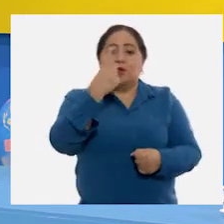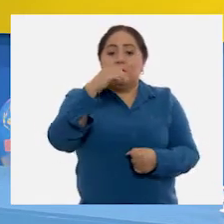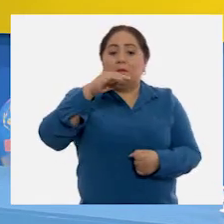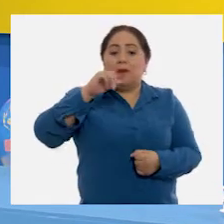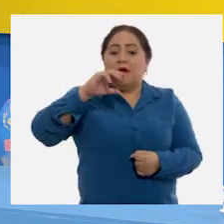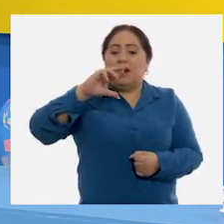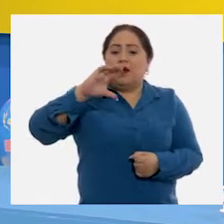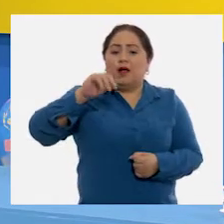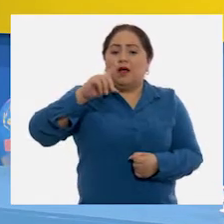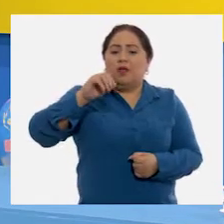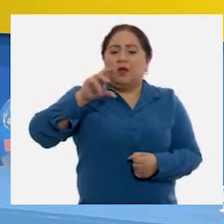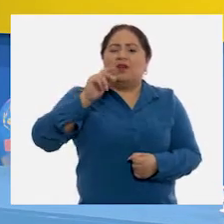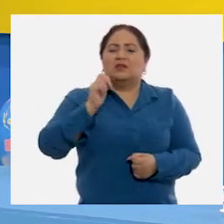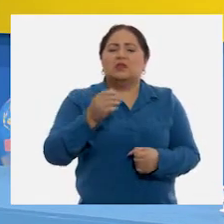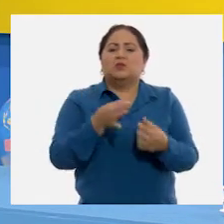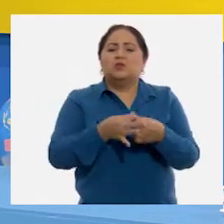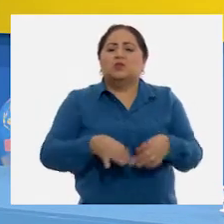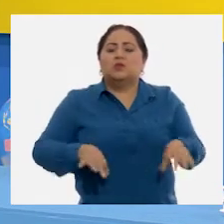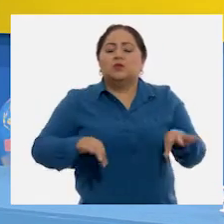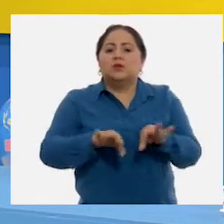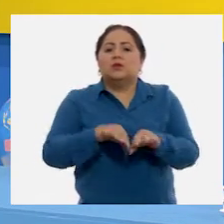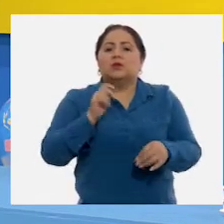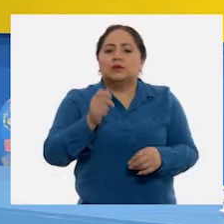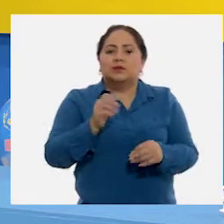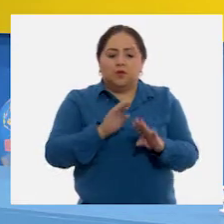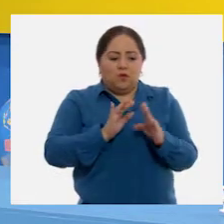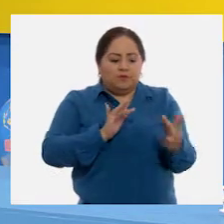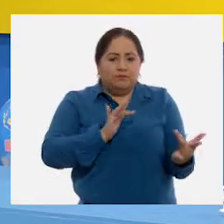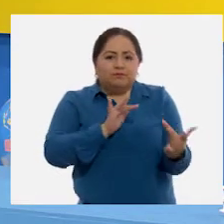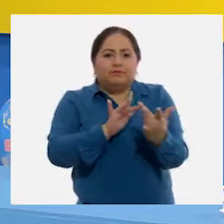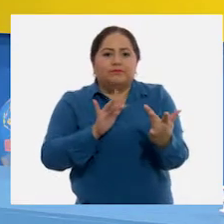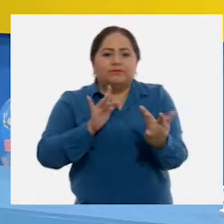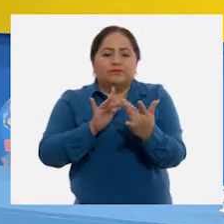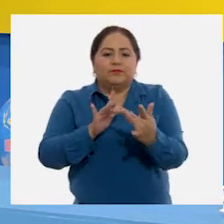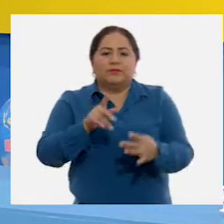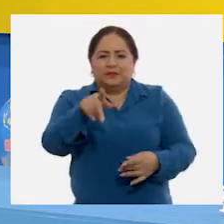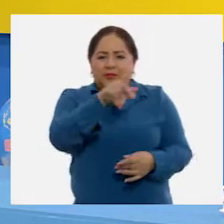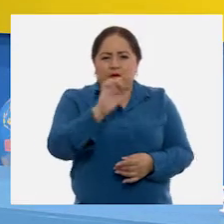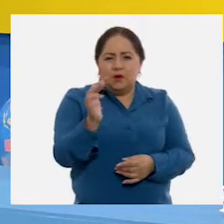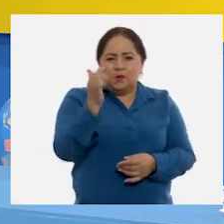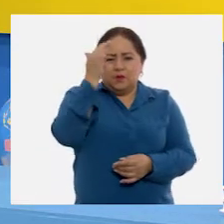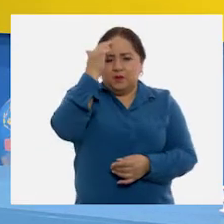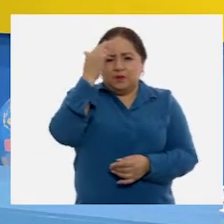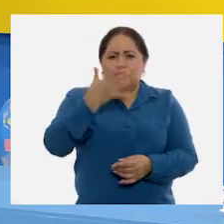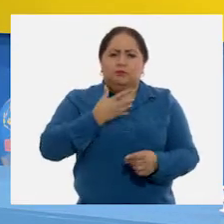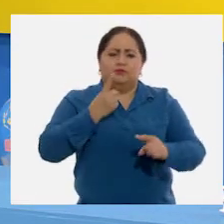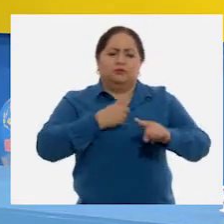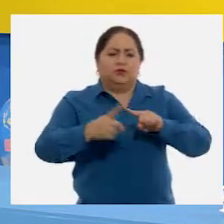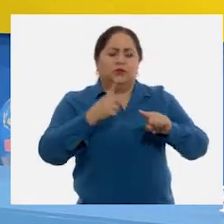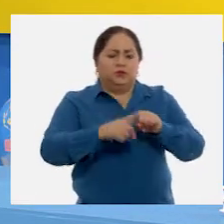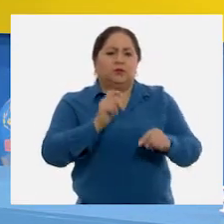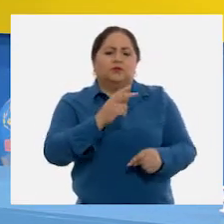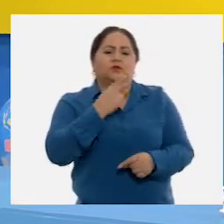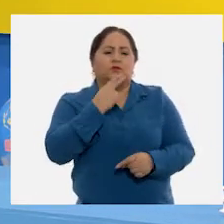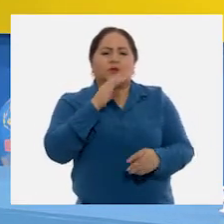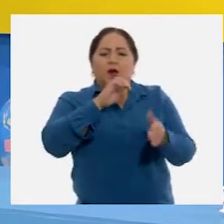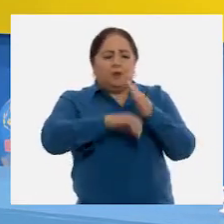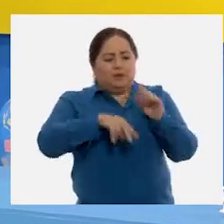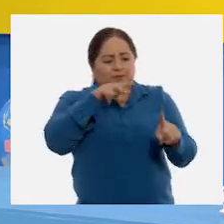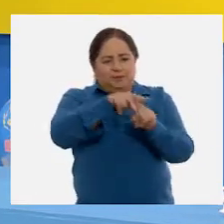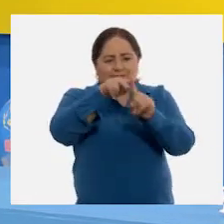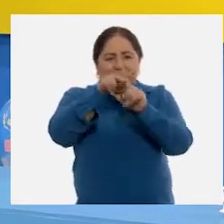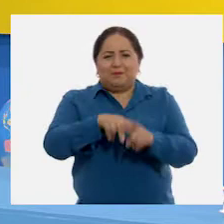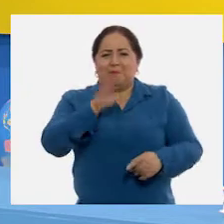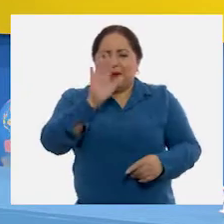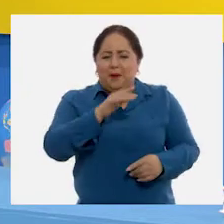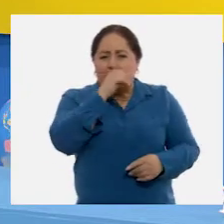marcador muy importante es el conector, que como recordarán tiene múltiples funciones. Por